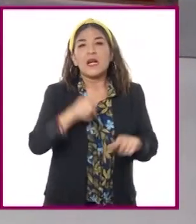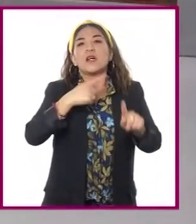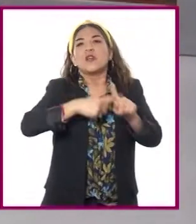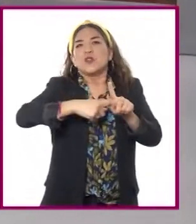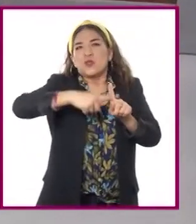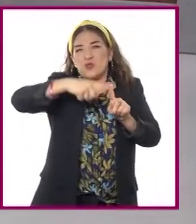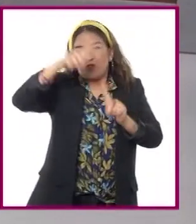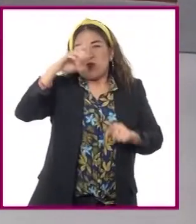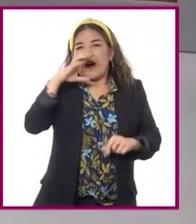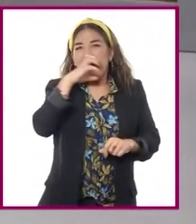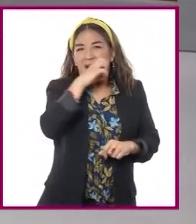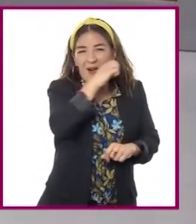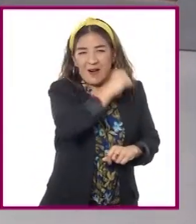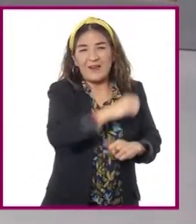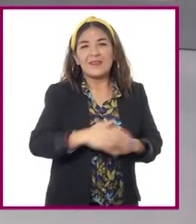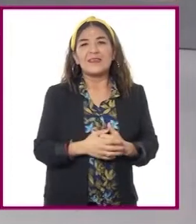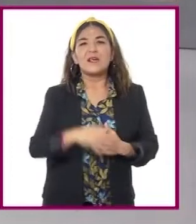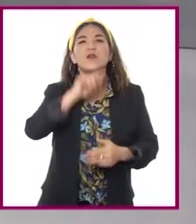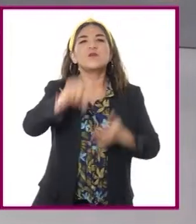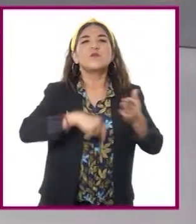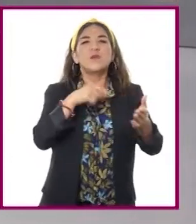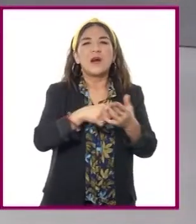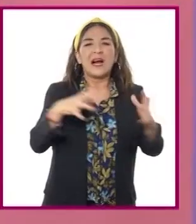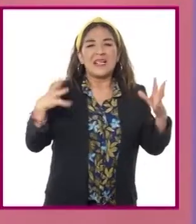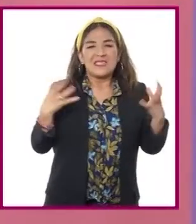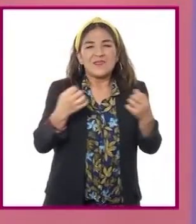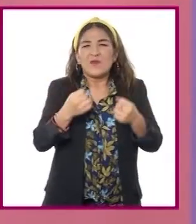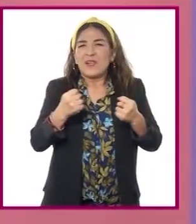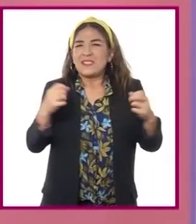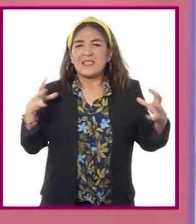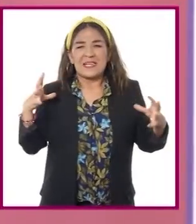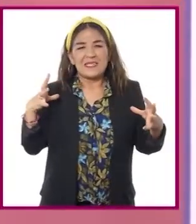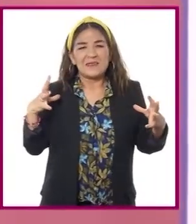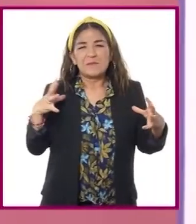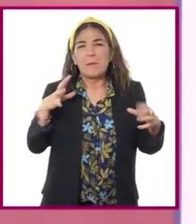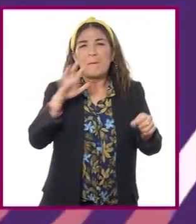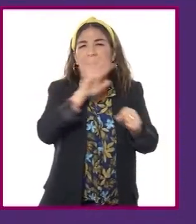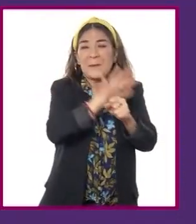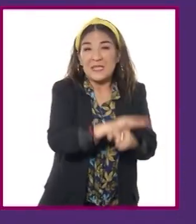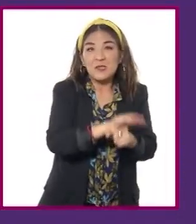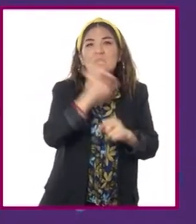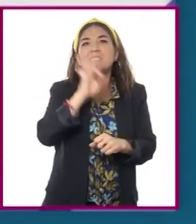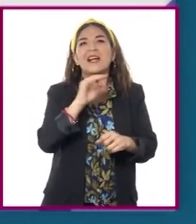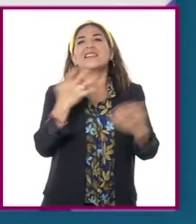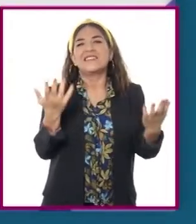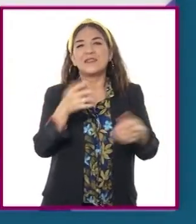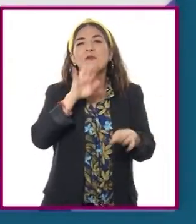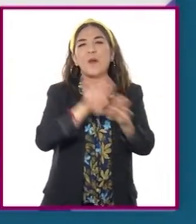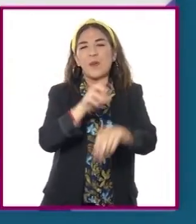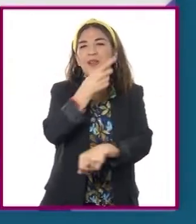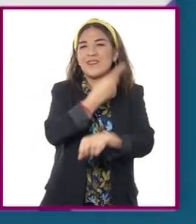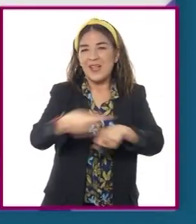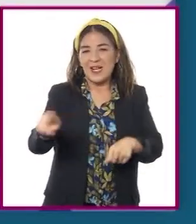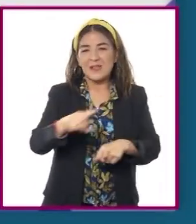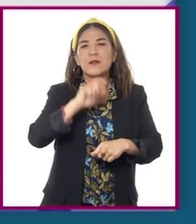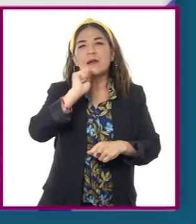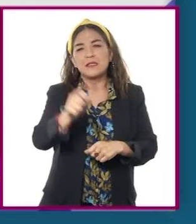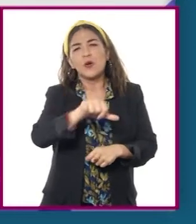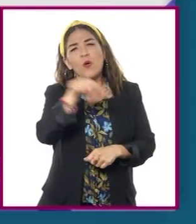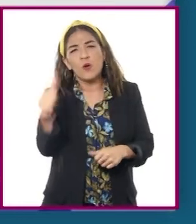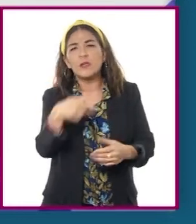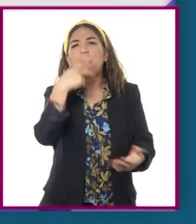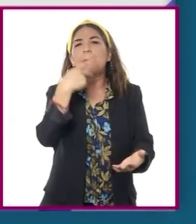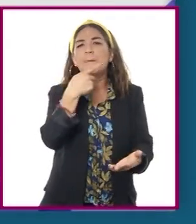temperaturas elevadas, altas concentraciones o porque son particularmente agresivos. Otros metales de